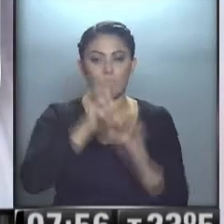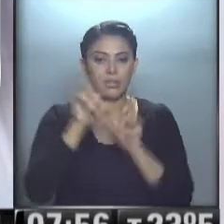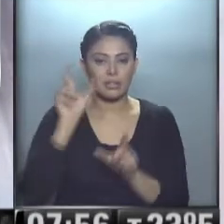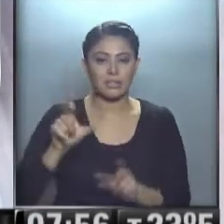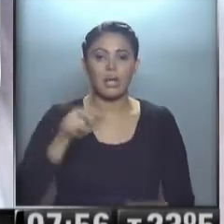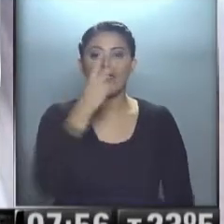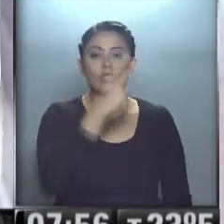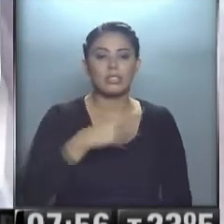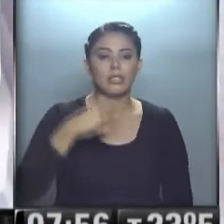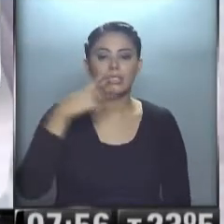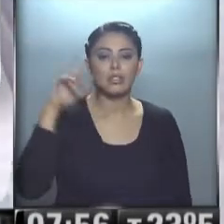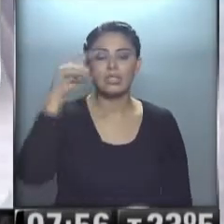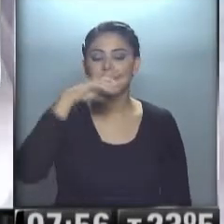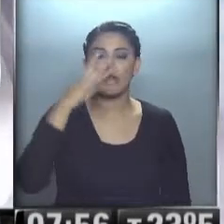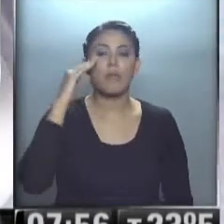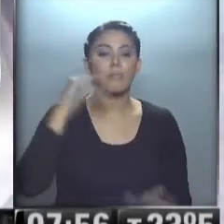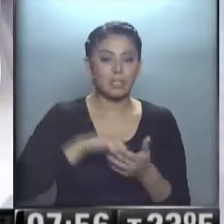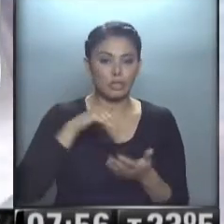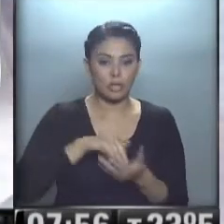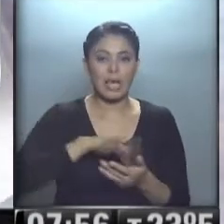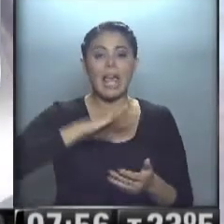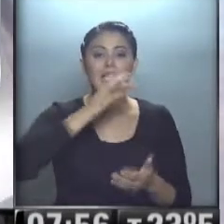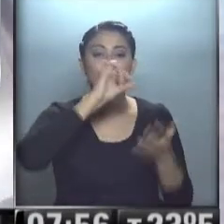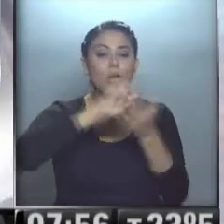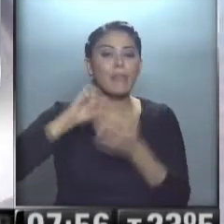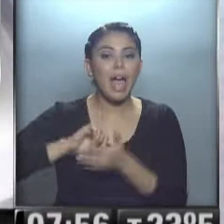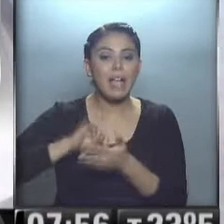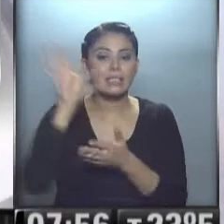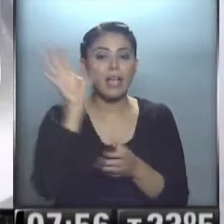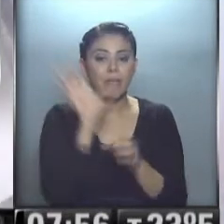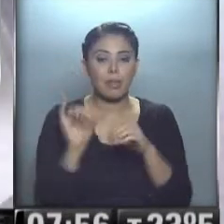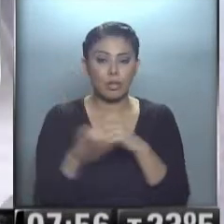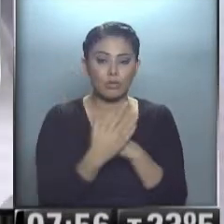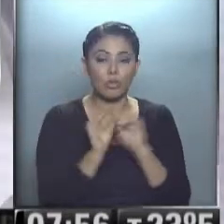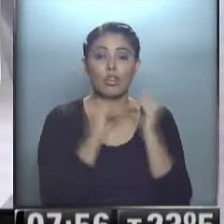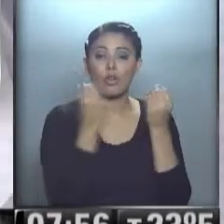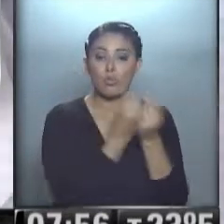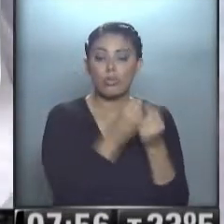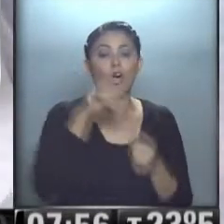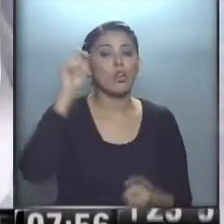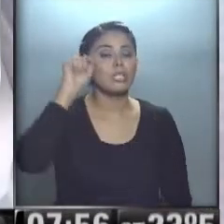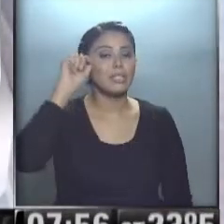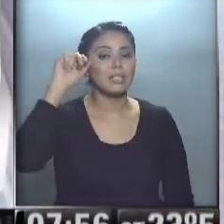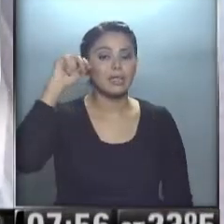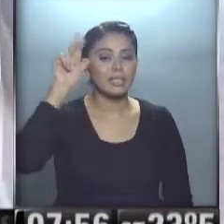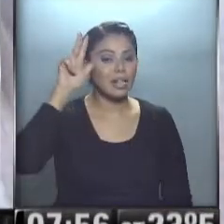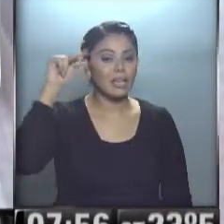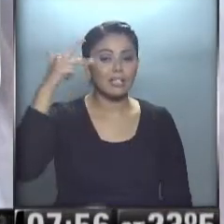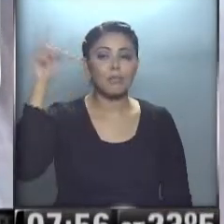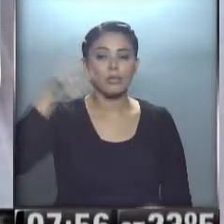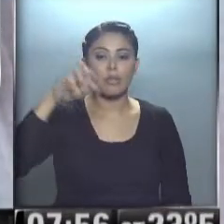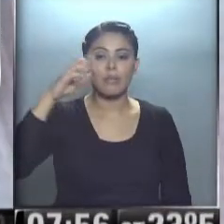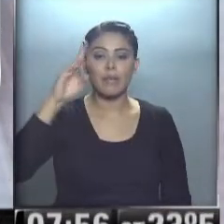275 millones estos cinco países del mercosur son el 83 por ciento del pib y